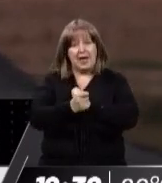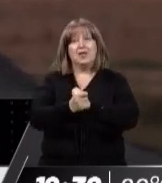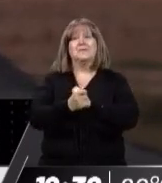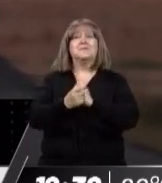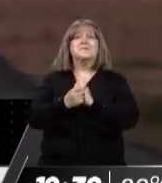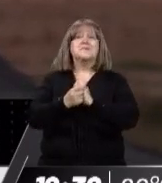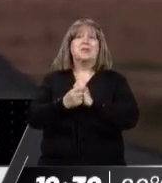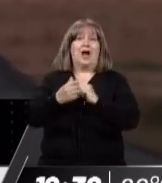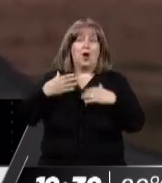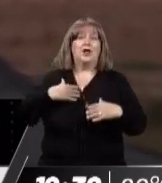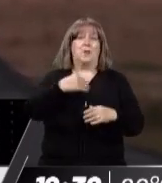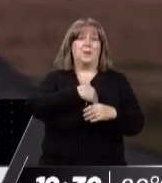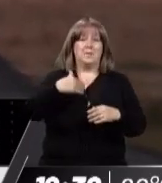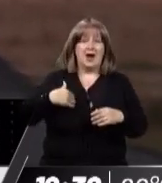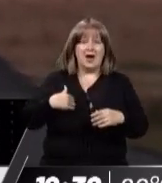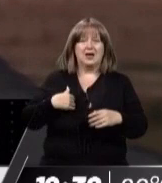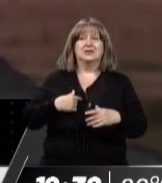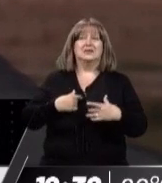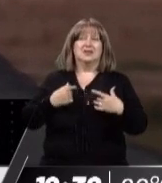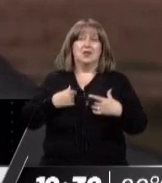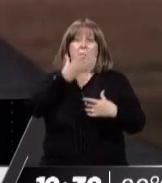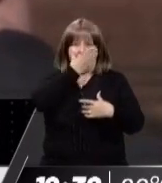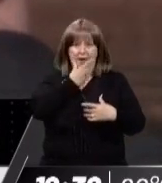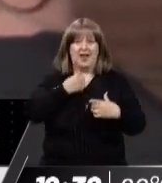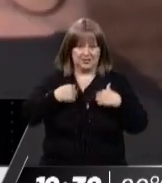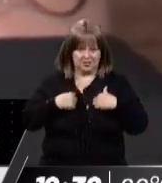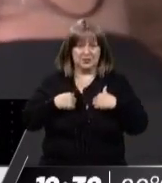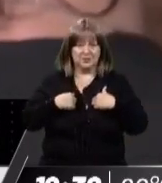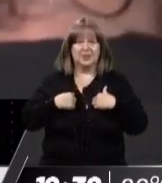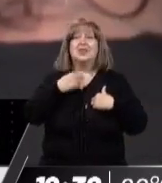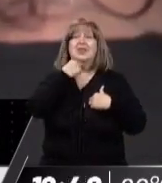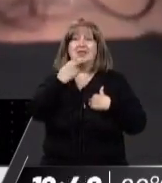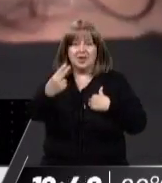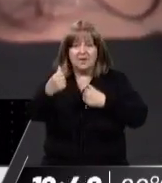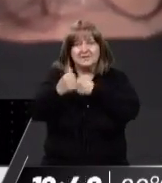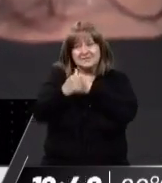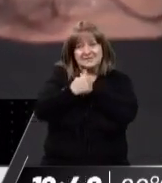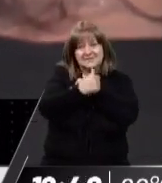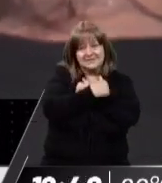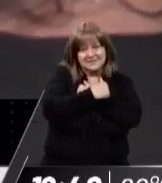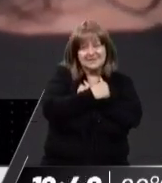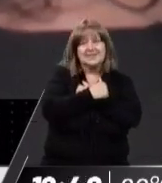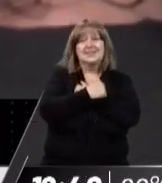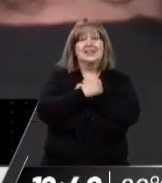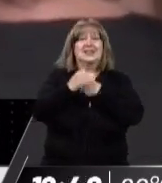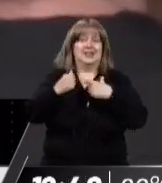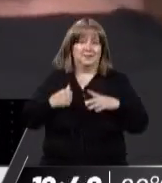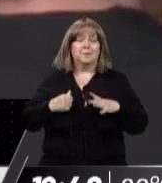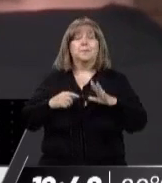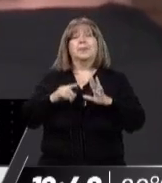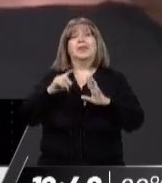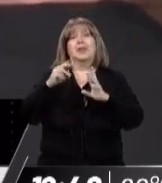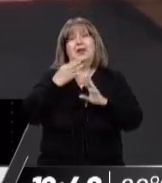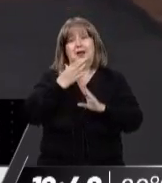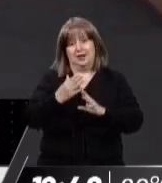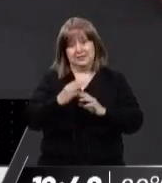Estoy imaginando, nos ve mucha gente hasta ahora, personas que dicen, yo tengo algún ruido con mi forma de consumir, o familiares de